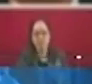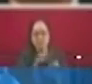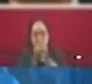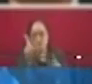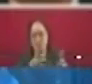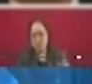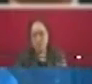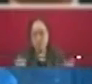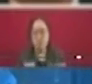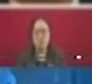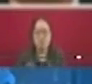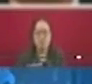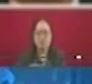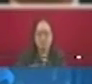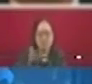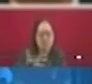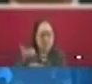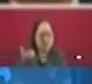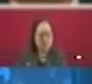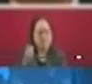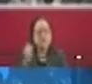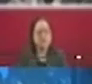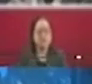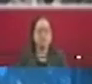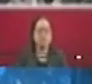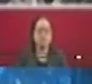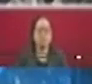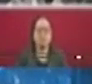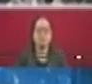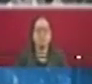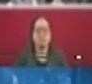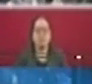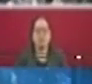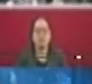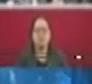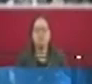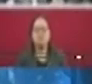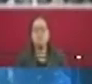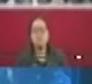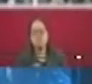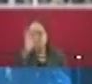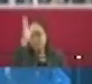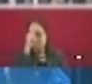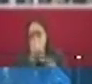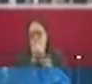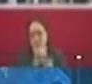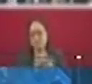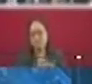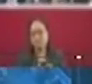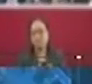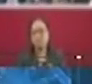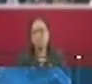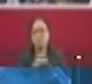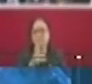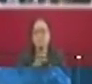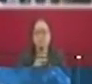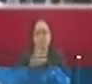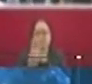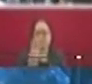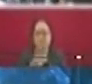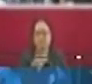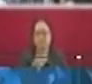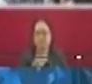la ampliación del término, y uno de ellos en contra. Falta otro, Tijuana. Que es Tijuana. Pero